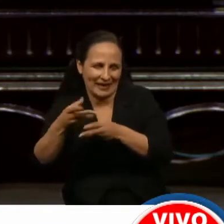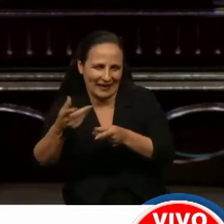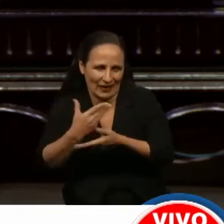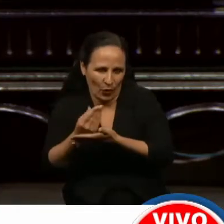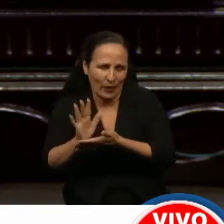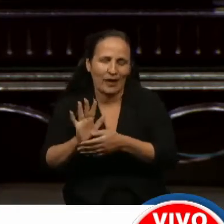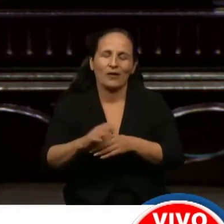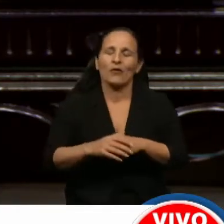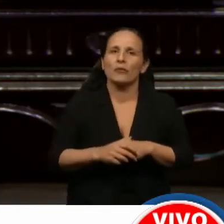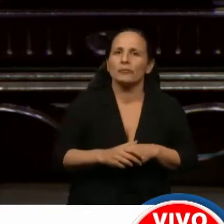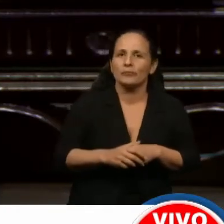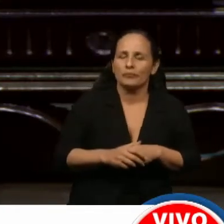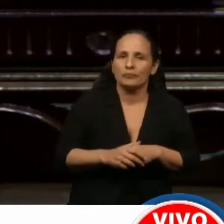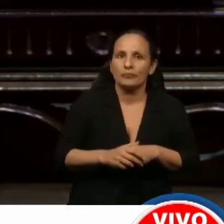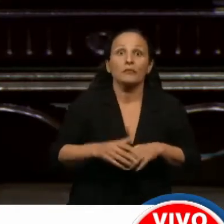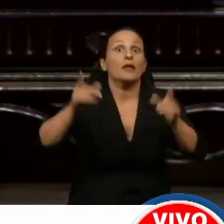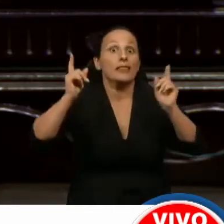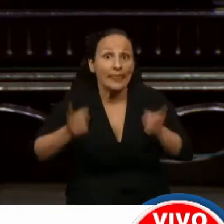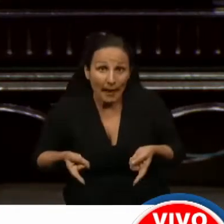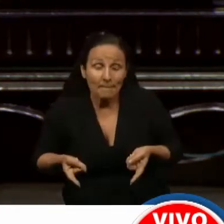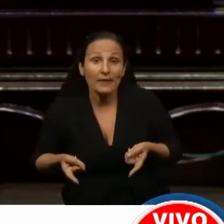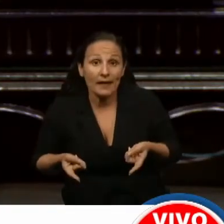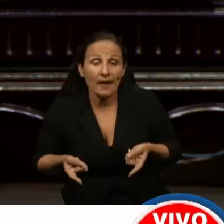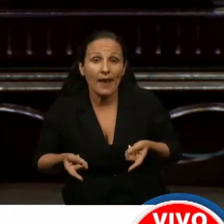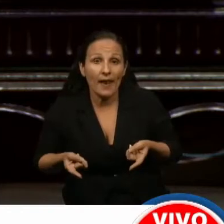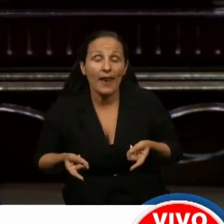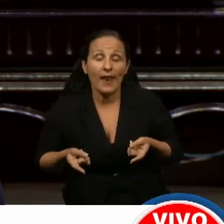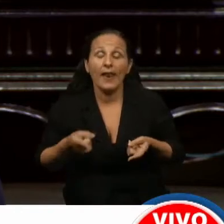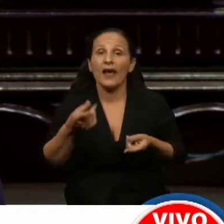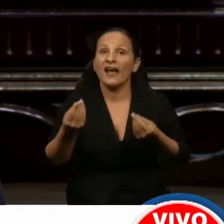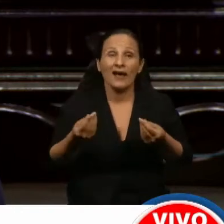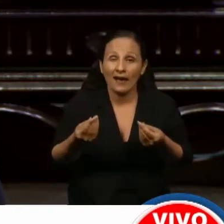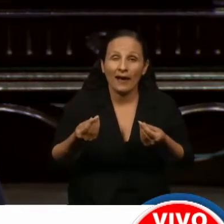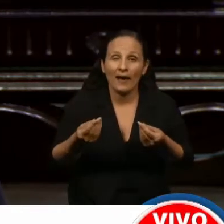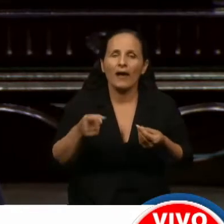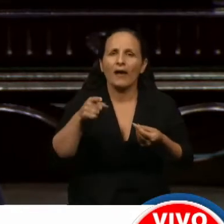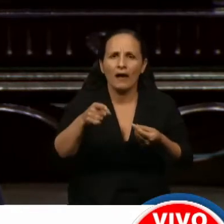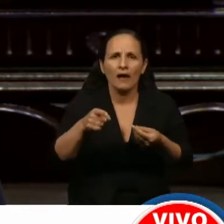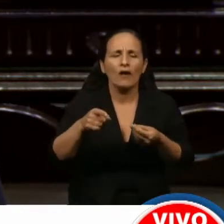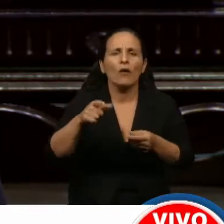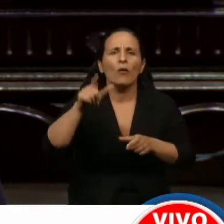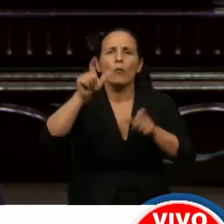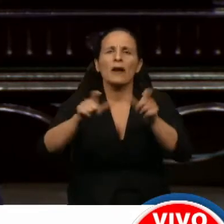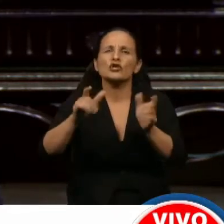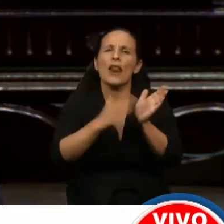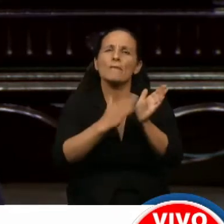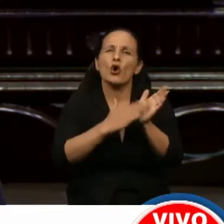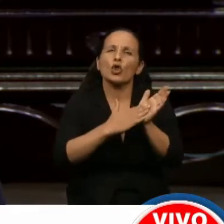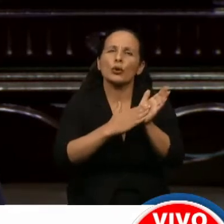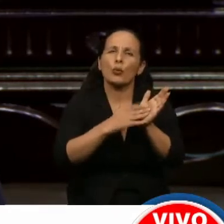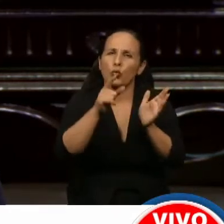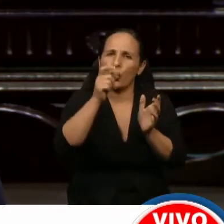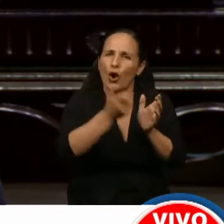Y también, aparejado a eso, el crecimiento de las personas que monotributan en la Argentina.